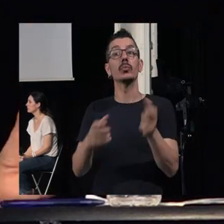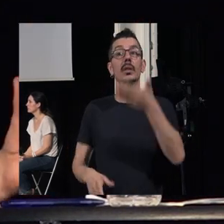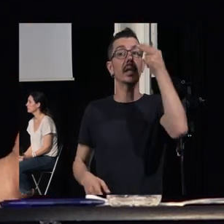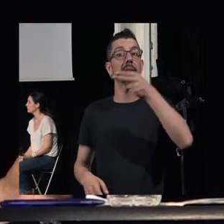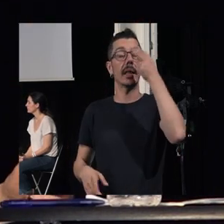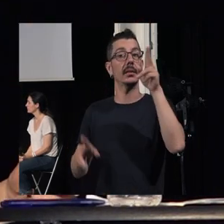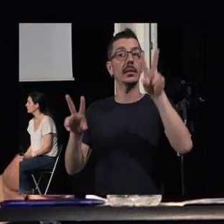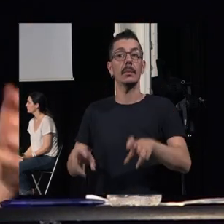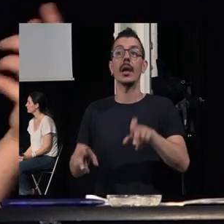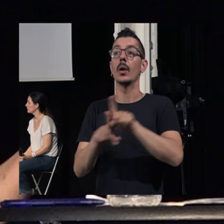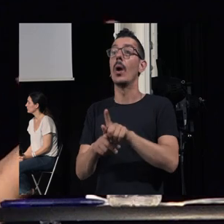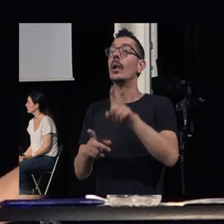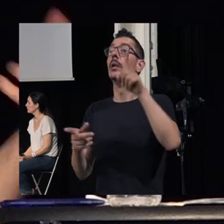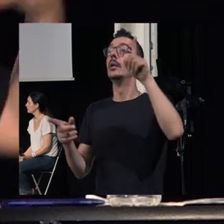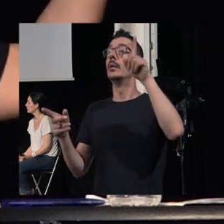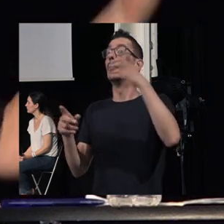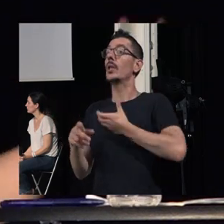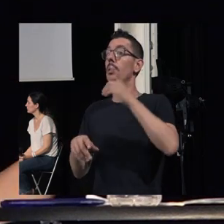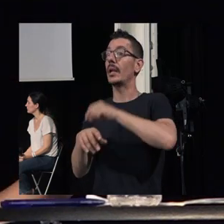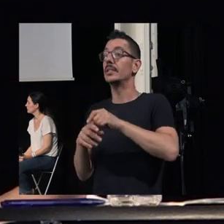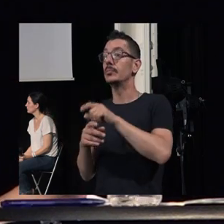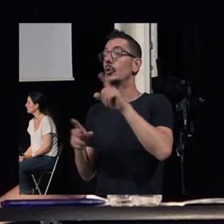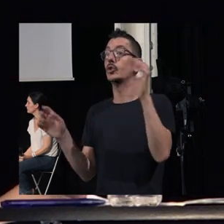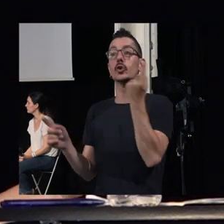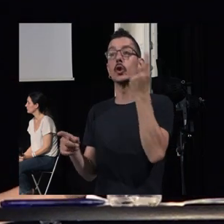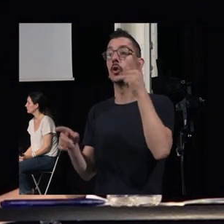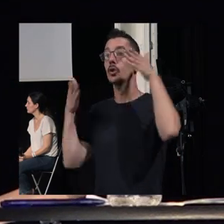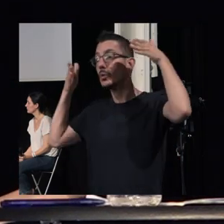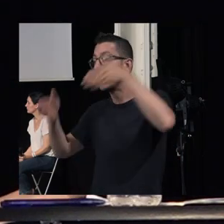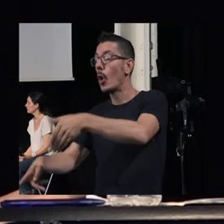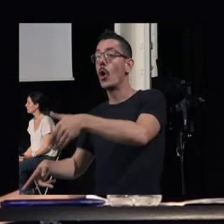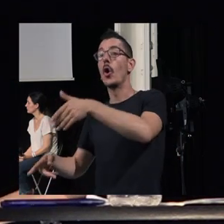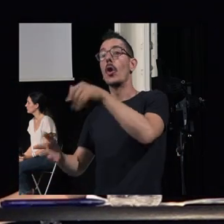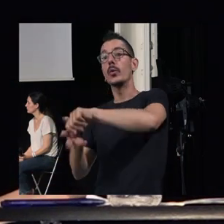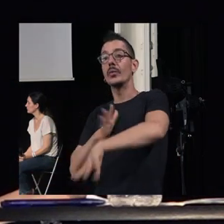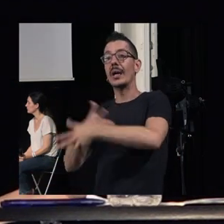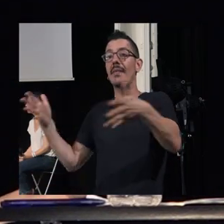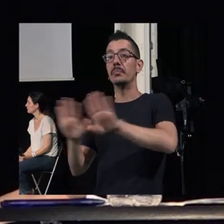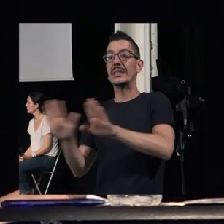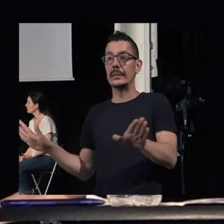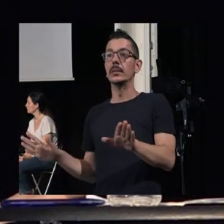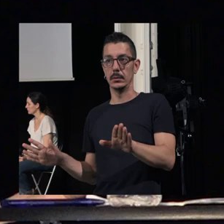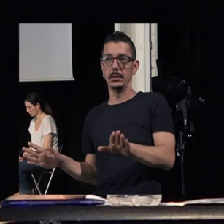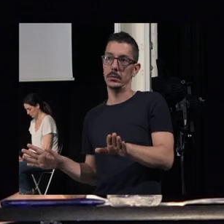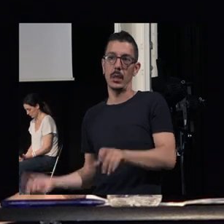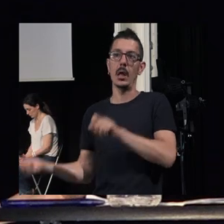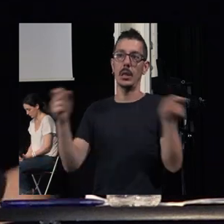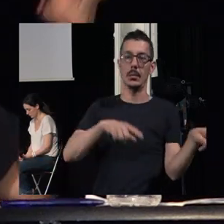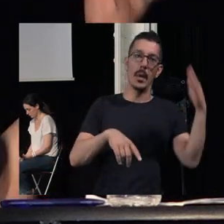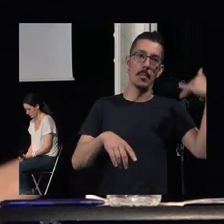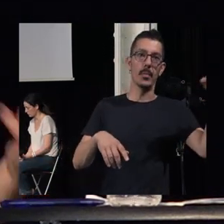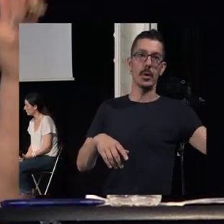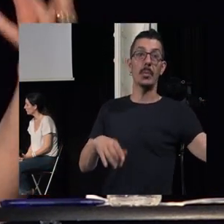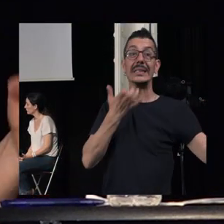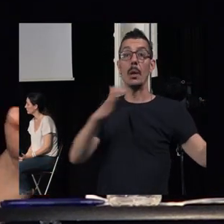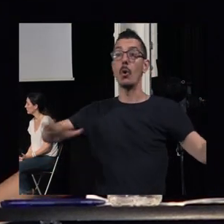no quedarse en las grandes urbes. Creo que hay que dar un salto como movimiento municipalista, si es que consideramos que es un